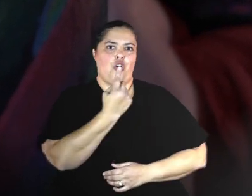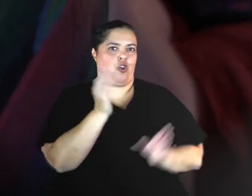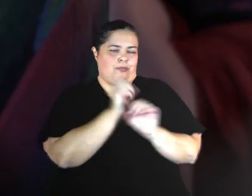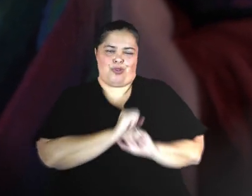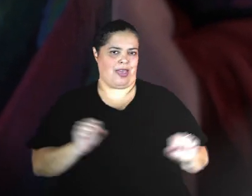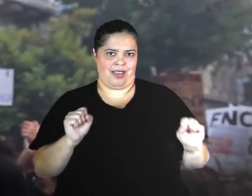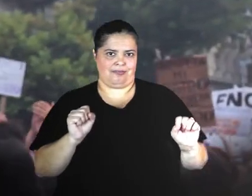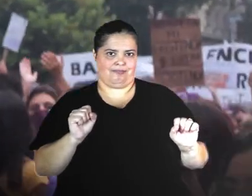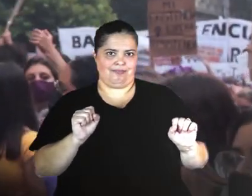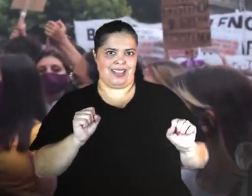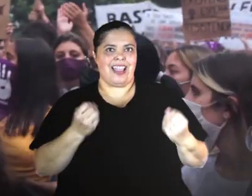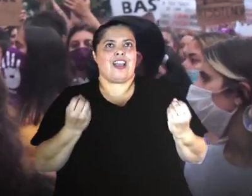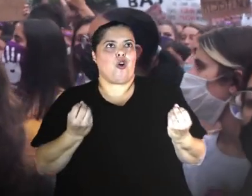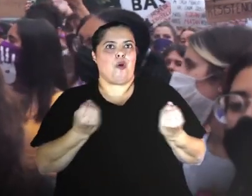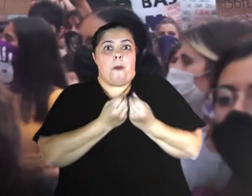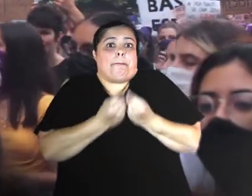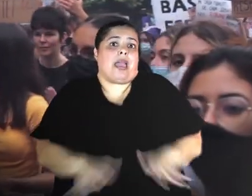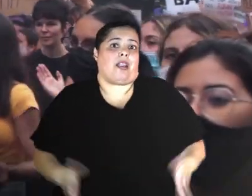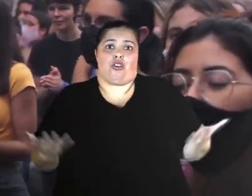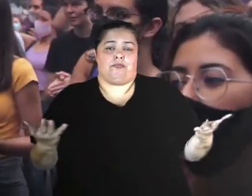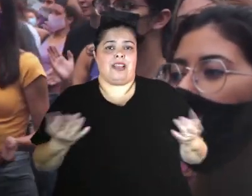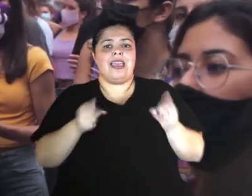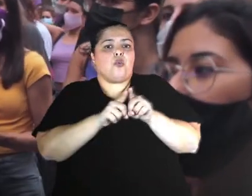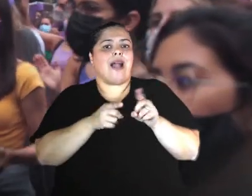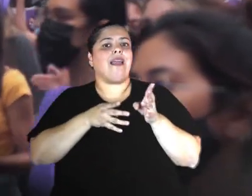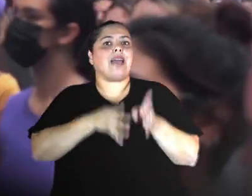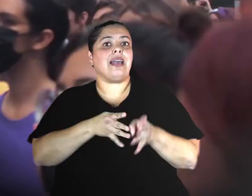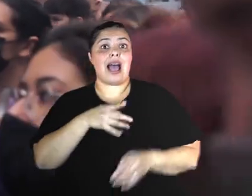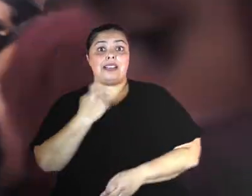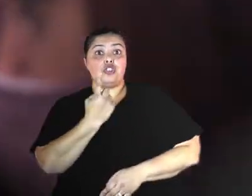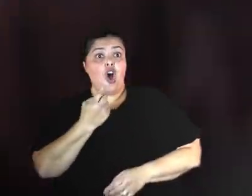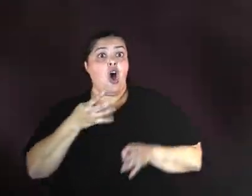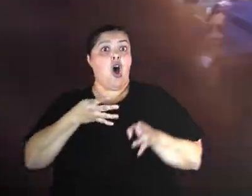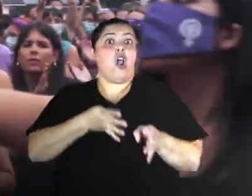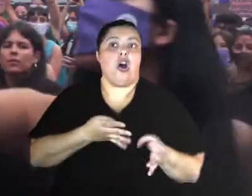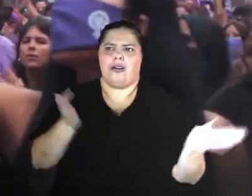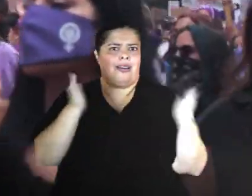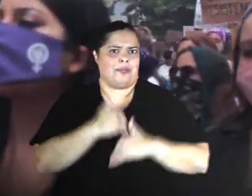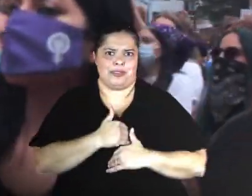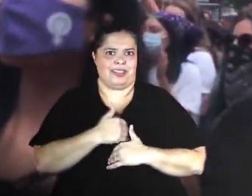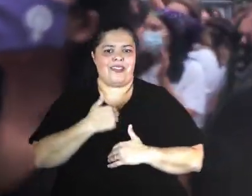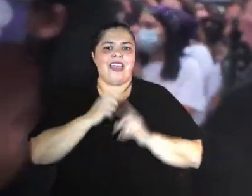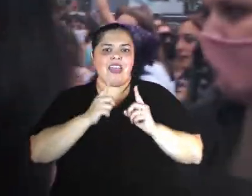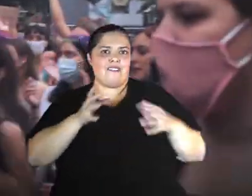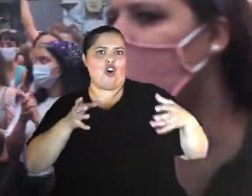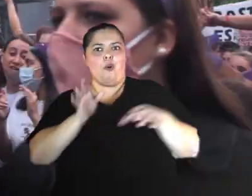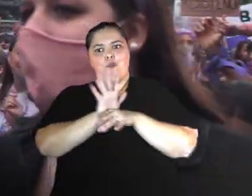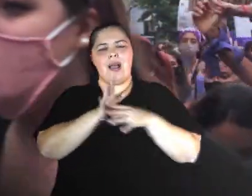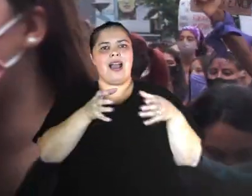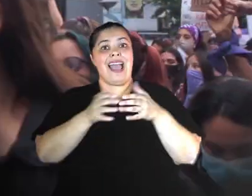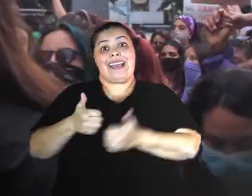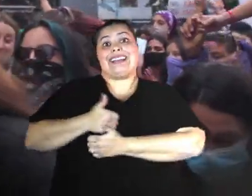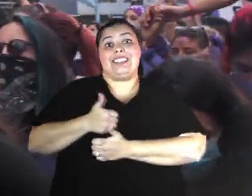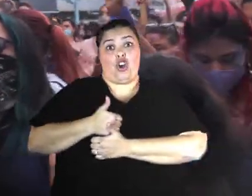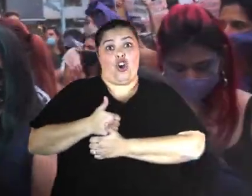se pierde, es una guerra. Si vamos solos, la contención es eso, es nuestro ejército, es cuando nos fortalecemos y vemos que